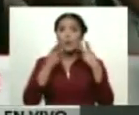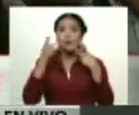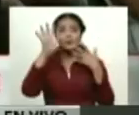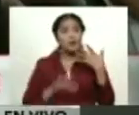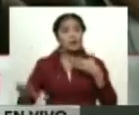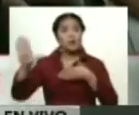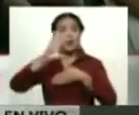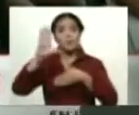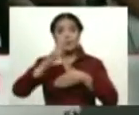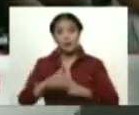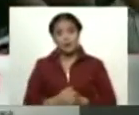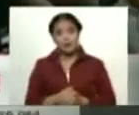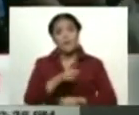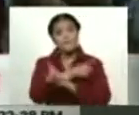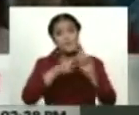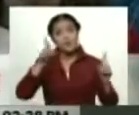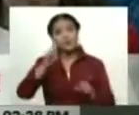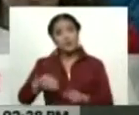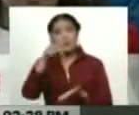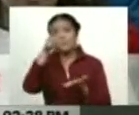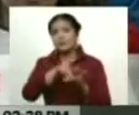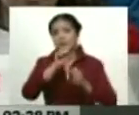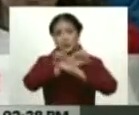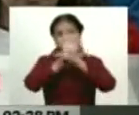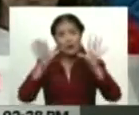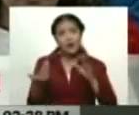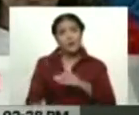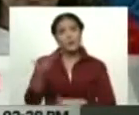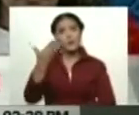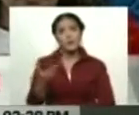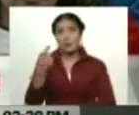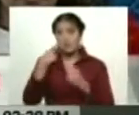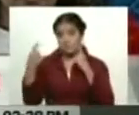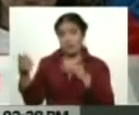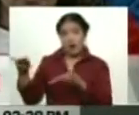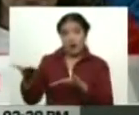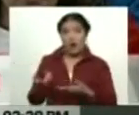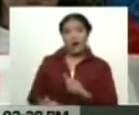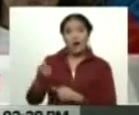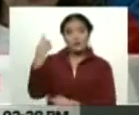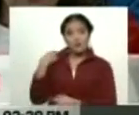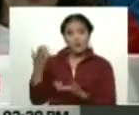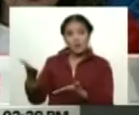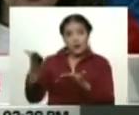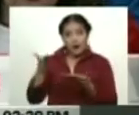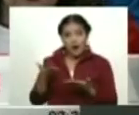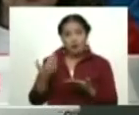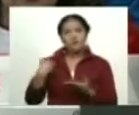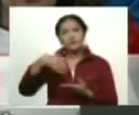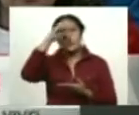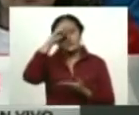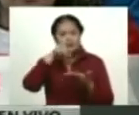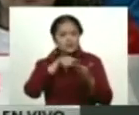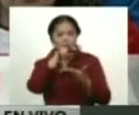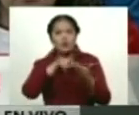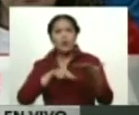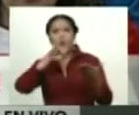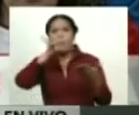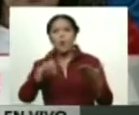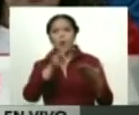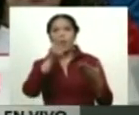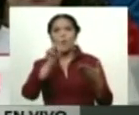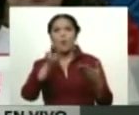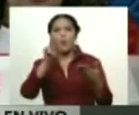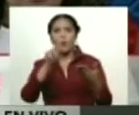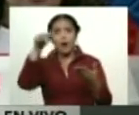continente. Y además ha jugado un papel clave en esto. Mira, este es un regalo que me dieron ayer. No sé si está Juan Manuel Carr y